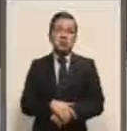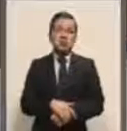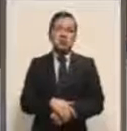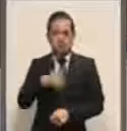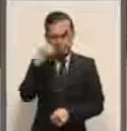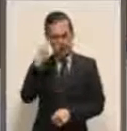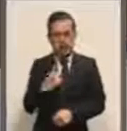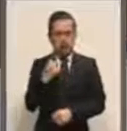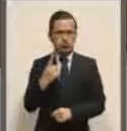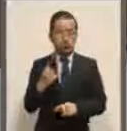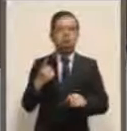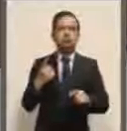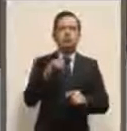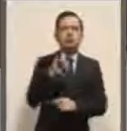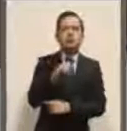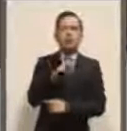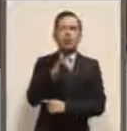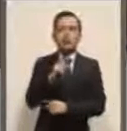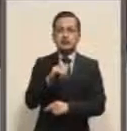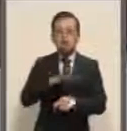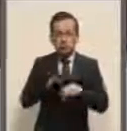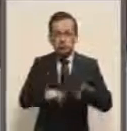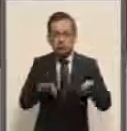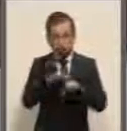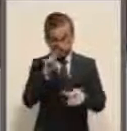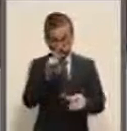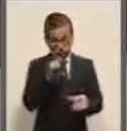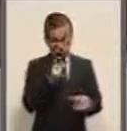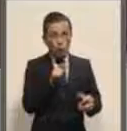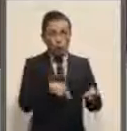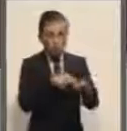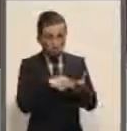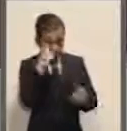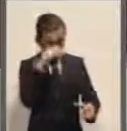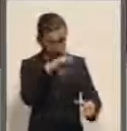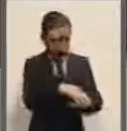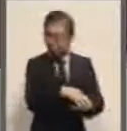democracia no son las urnas, sino los votos. Muchísimas gracias.